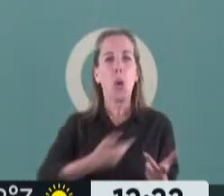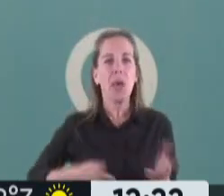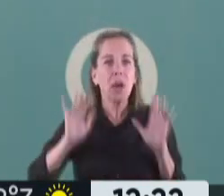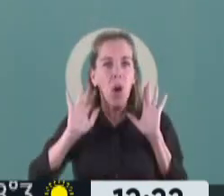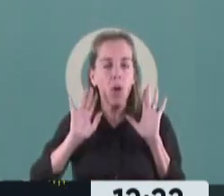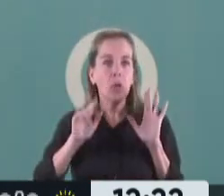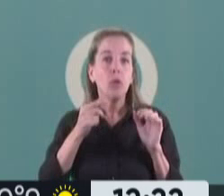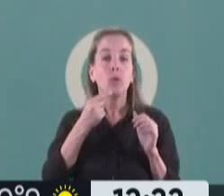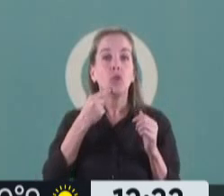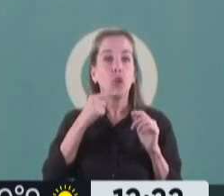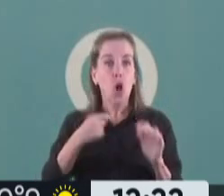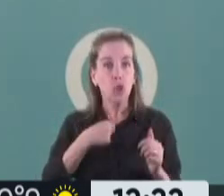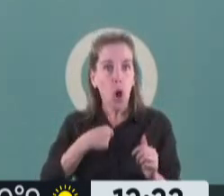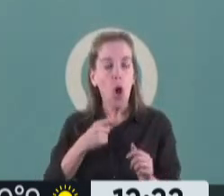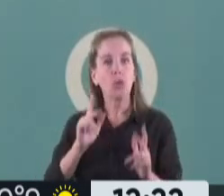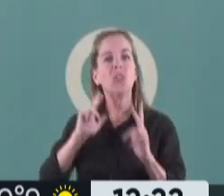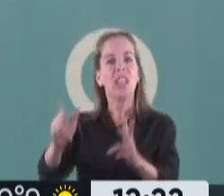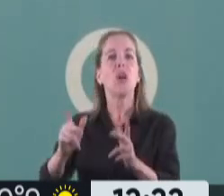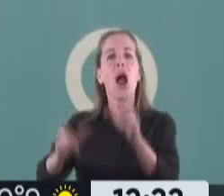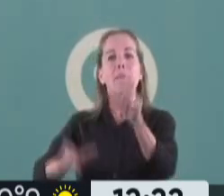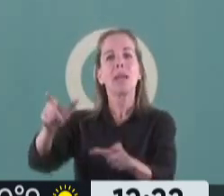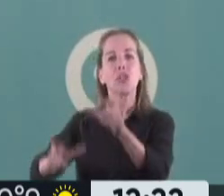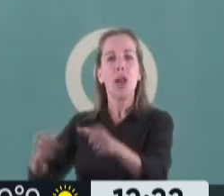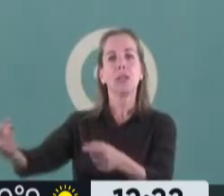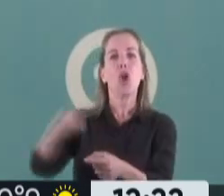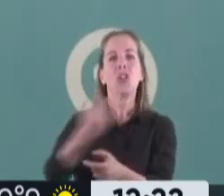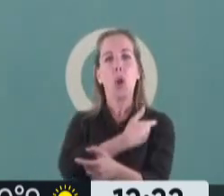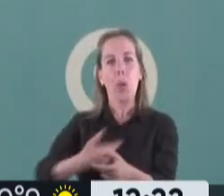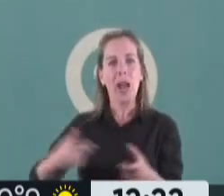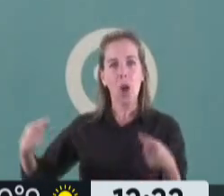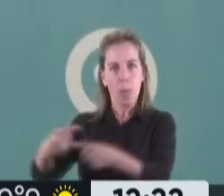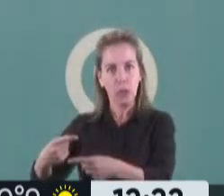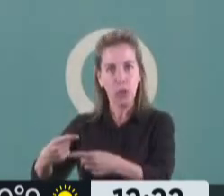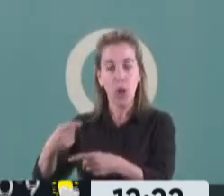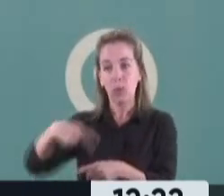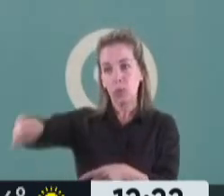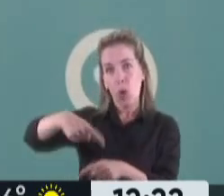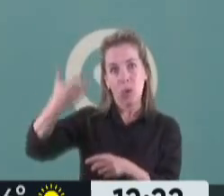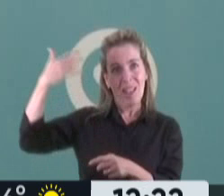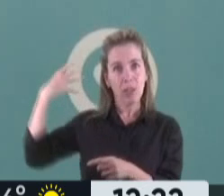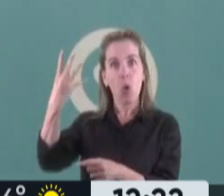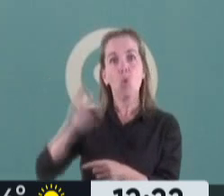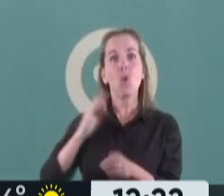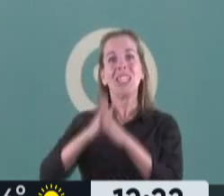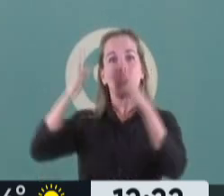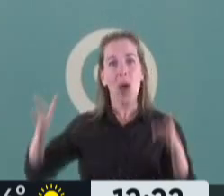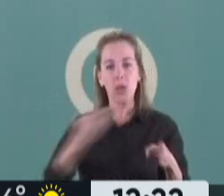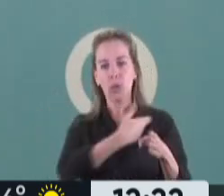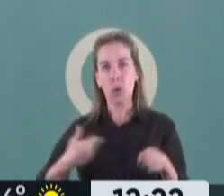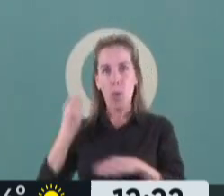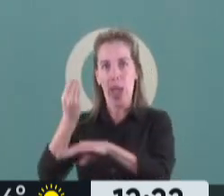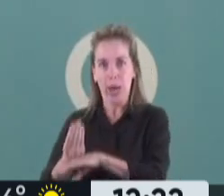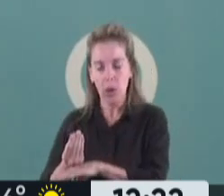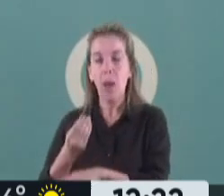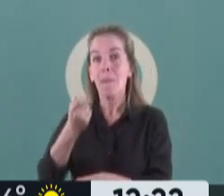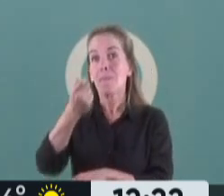a los opositores lo que le quiero decir es lo siguiente. Ellos gobernaron 4 años en la Argentina. Pasaron del gobierno de